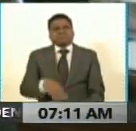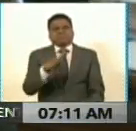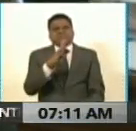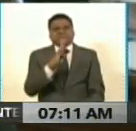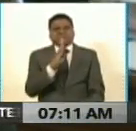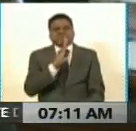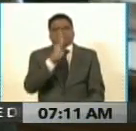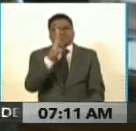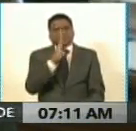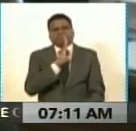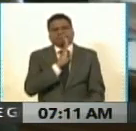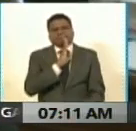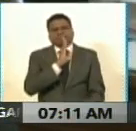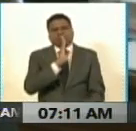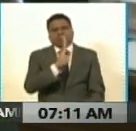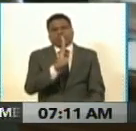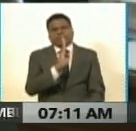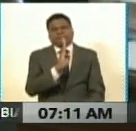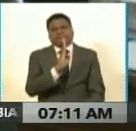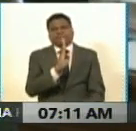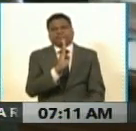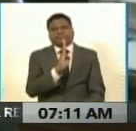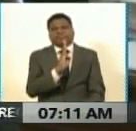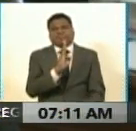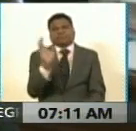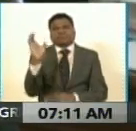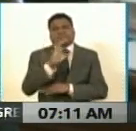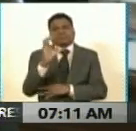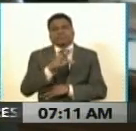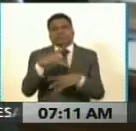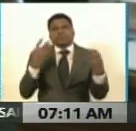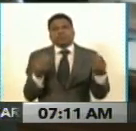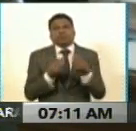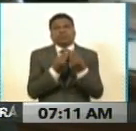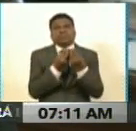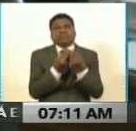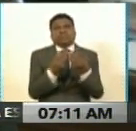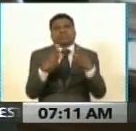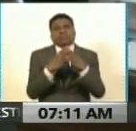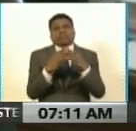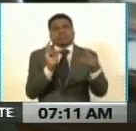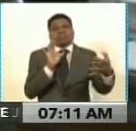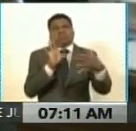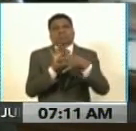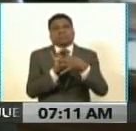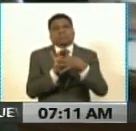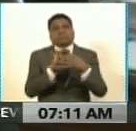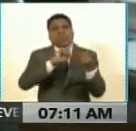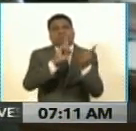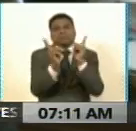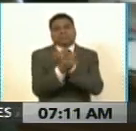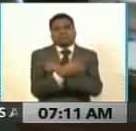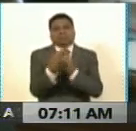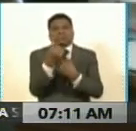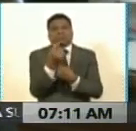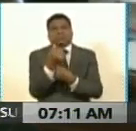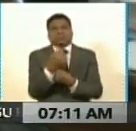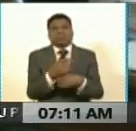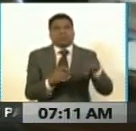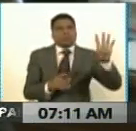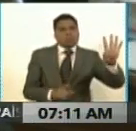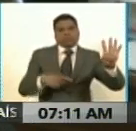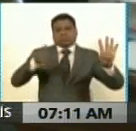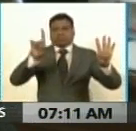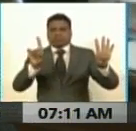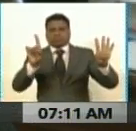Colombia El Banco Central de Venezuela para unificar la divisa y la transacción cuatro a una es el